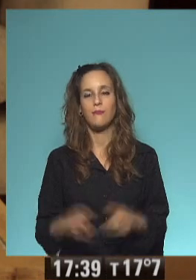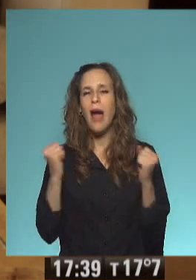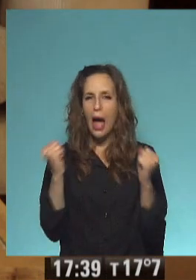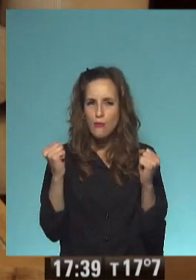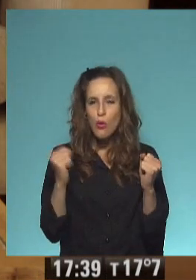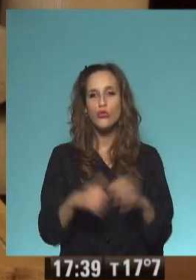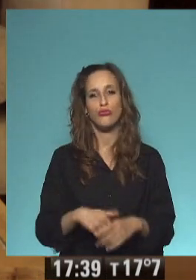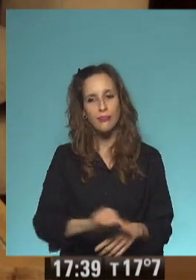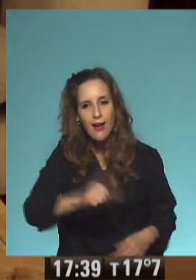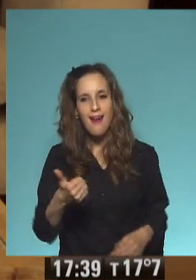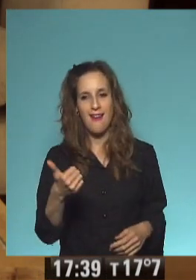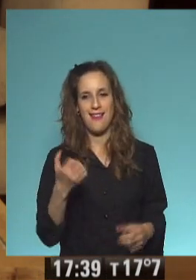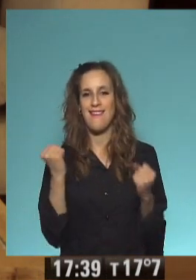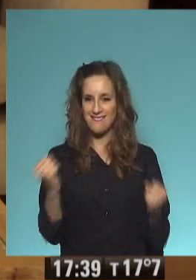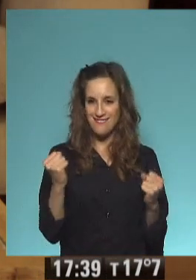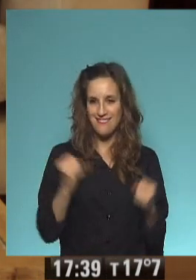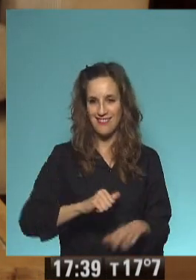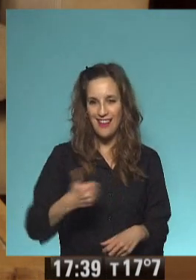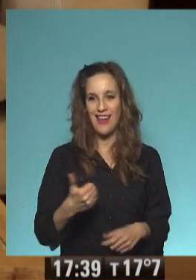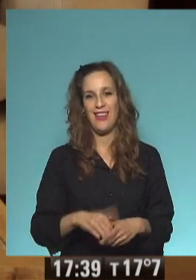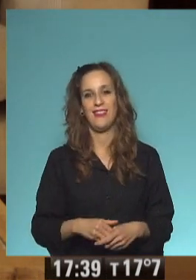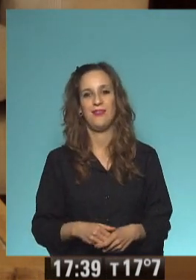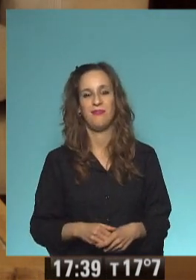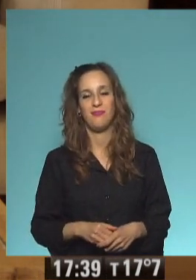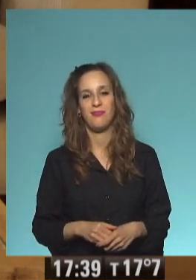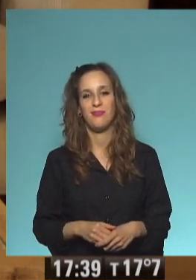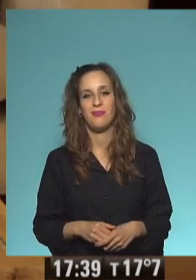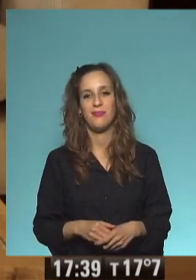¡Vamos! ¡Ganamos, Martu, ganamos!